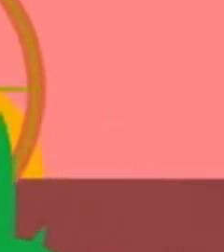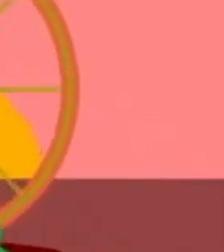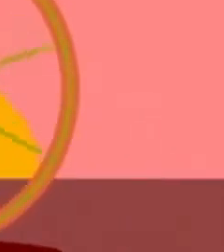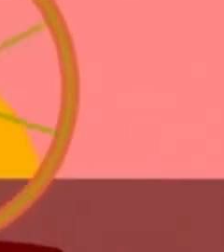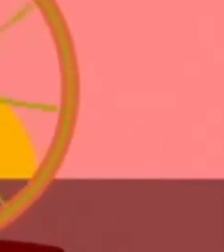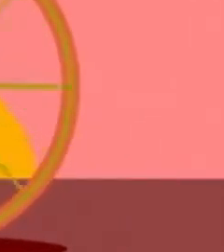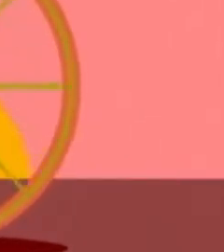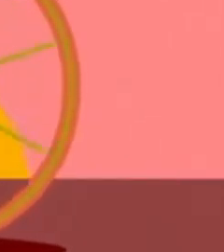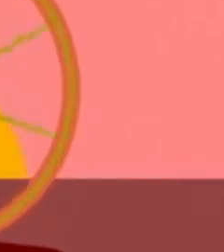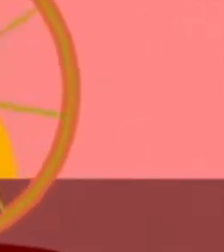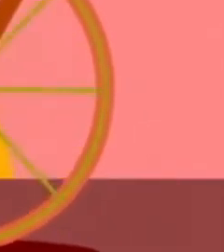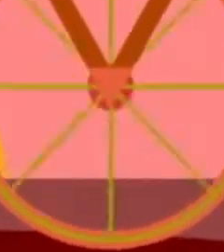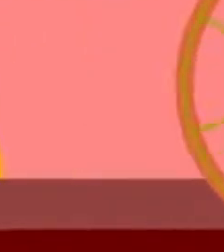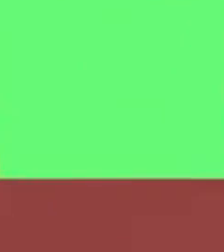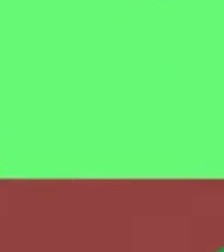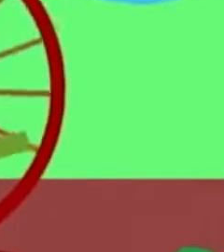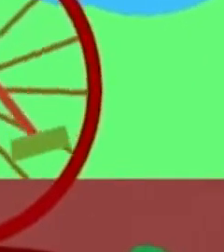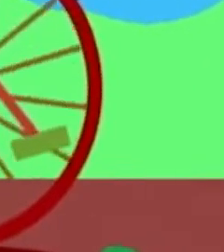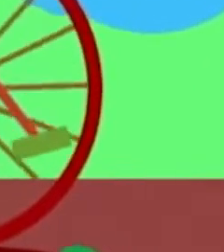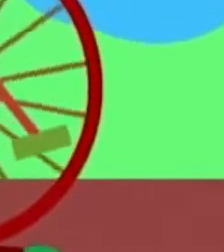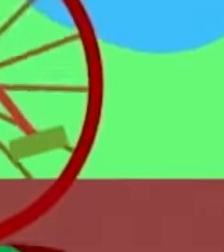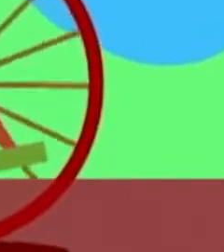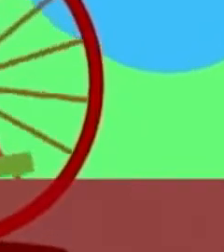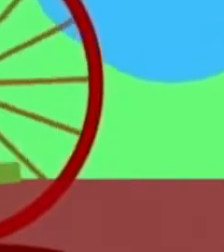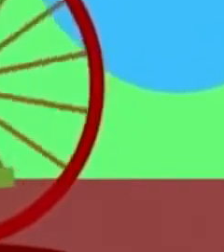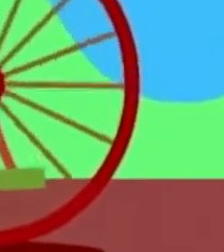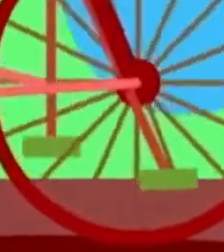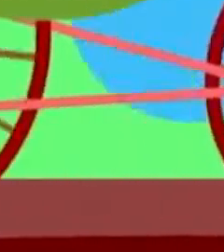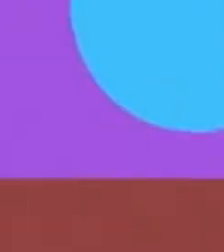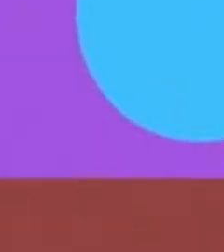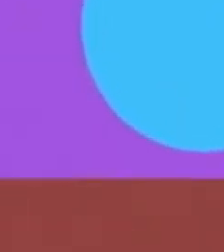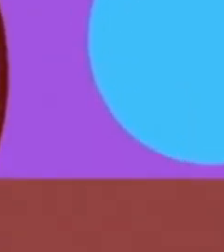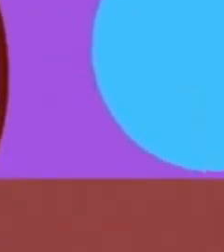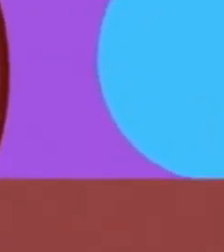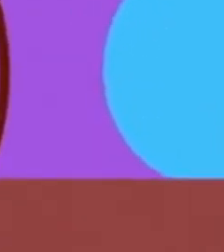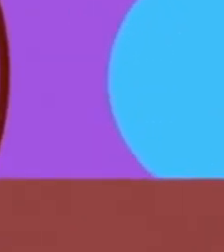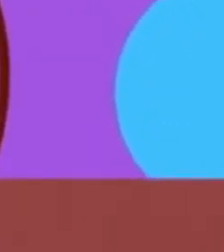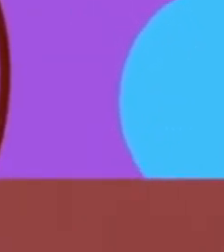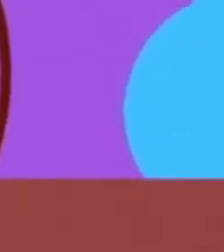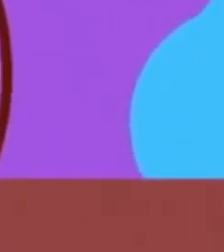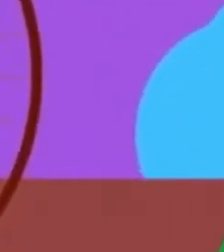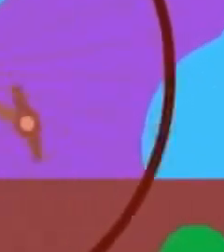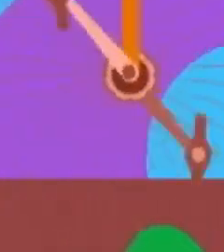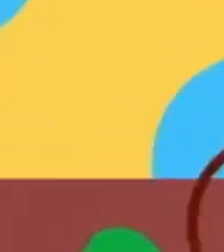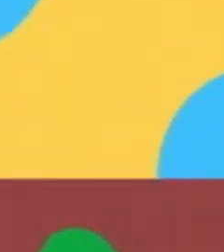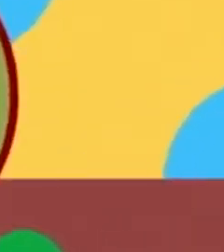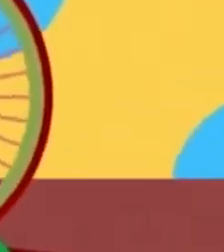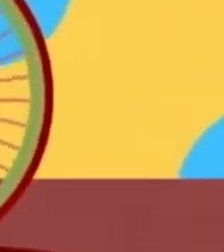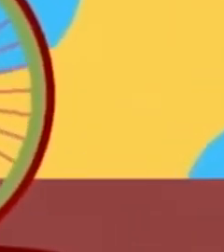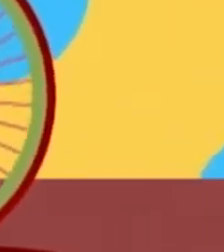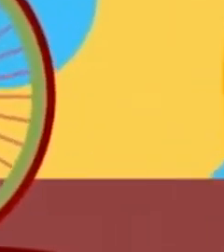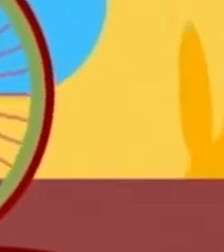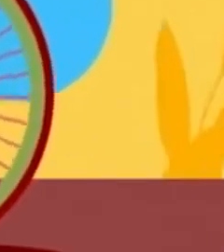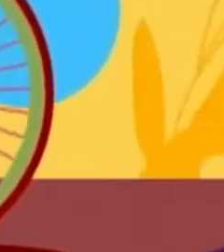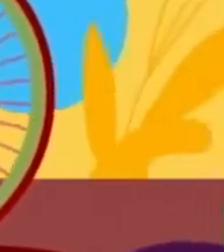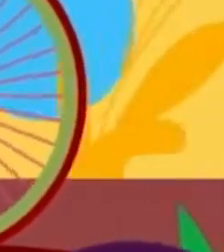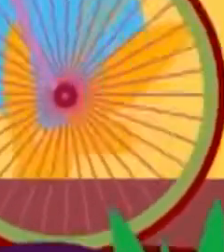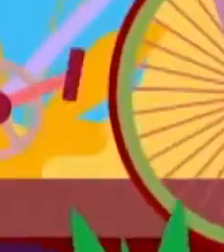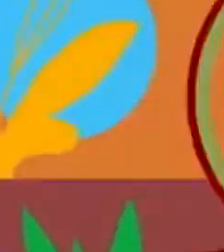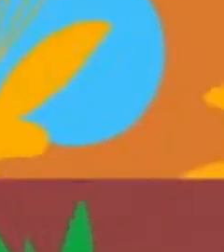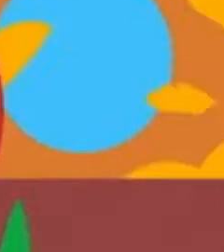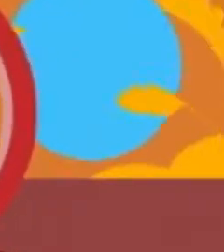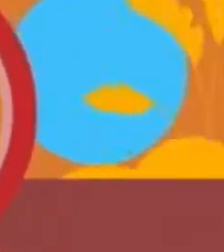Costa Rica se encuentra en una etapa de transición en la cual estamos cambiando de usar menos el petróleo a utilizar más las energías